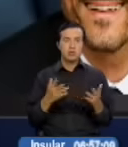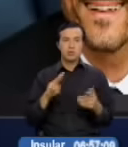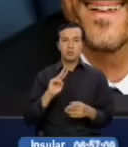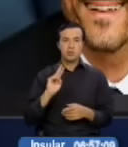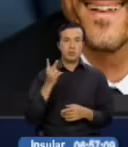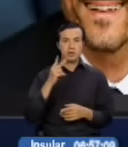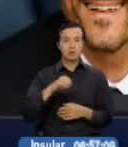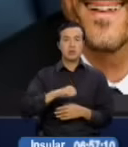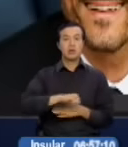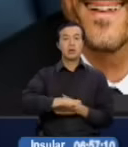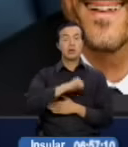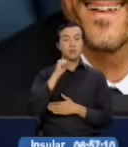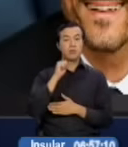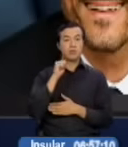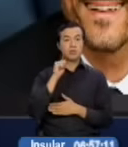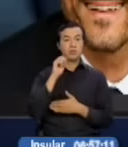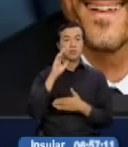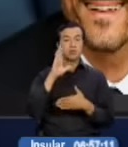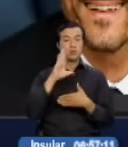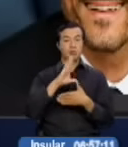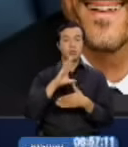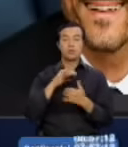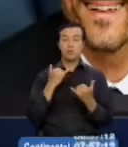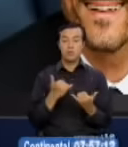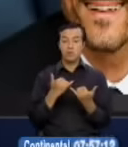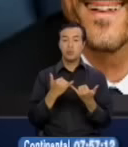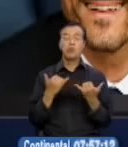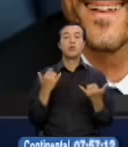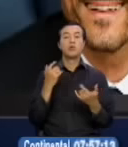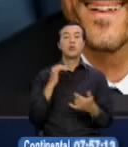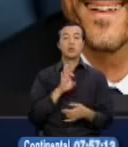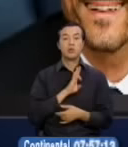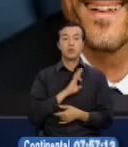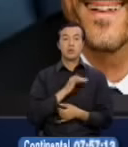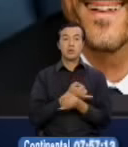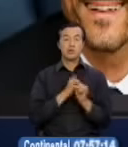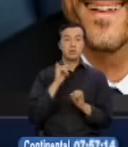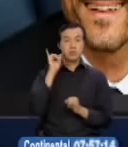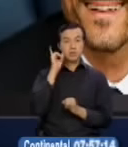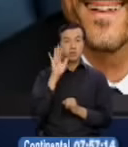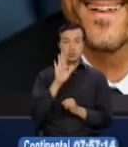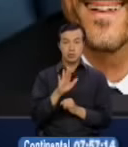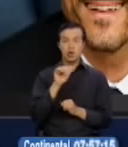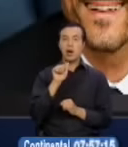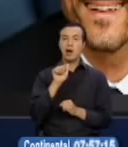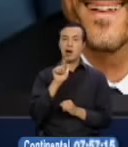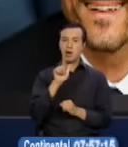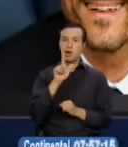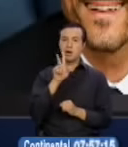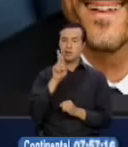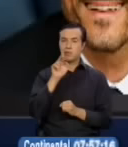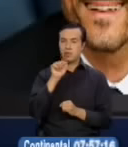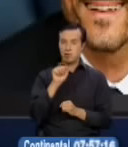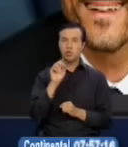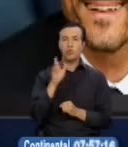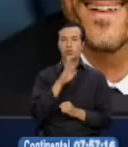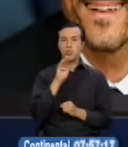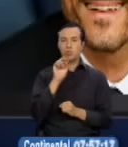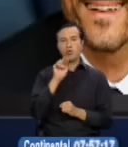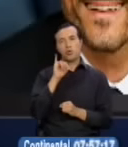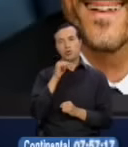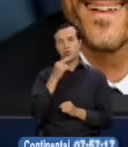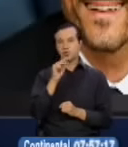vicecampeón de América, Alexis Mendoza, el actual director técnico del Independiente del Valle, Álvaro Gutiérrez, que al igual que Claudio Borghi, tuvieron un